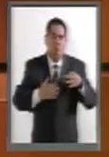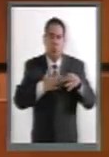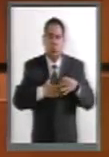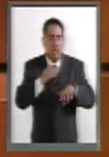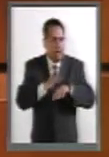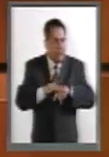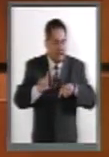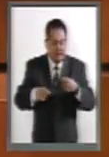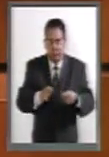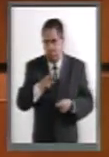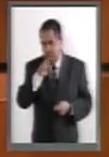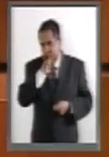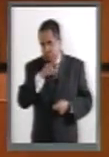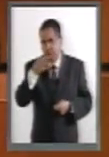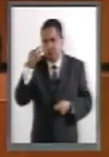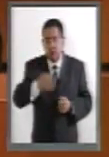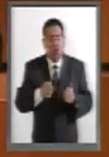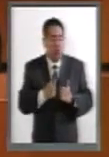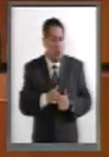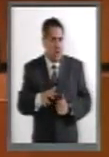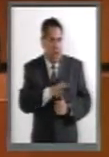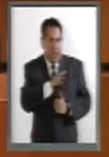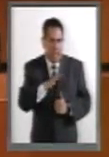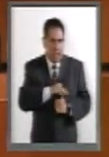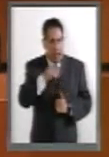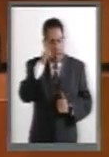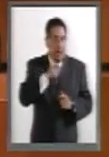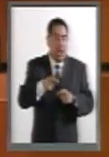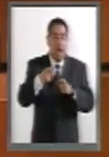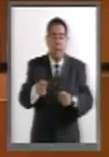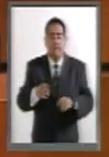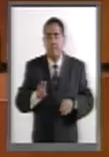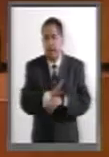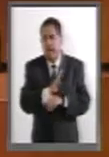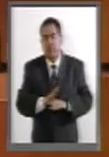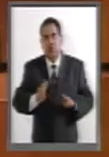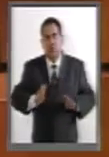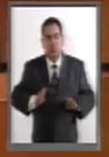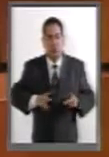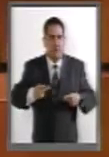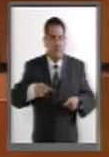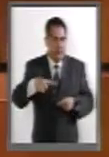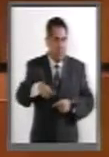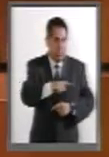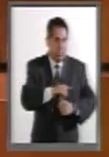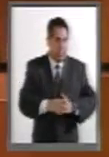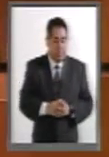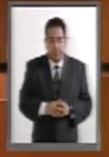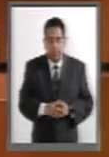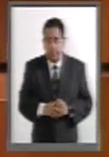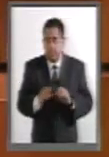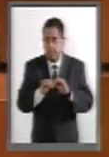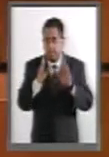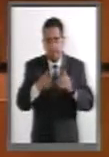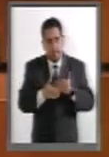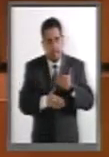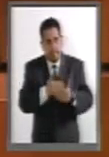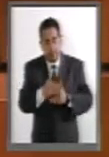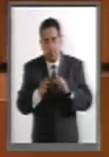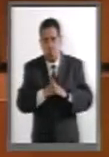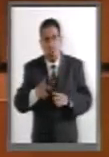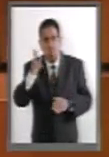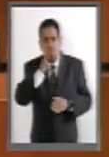justicia pronta y de calidad en beneficio de la ciudadanía. En relación al desahogo de la